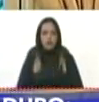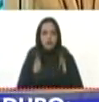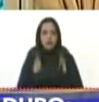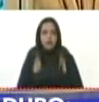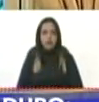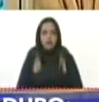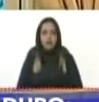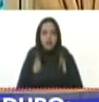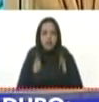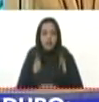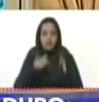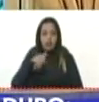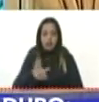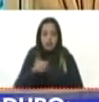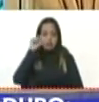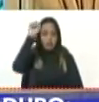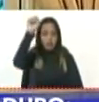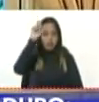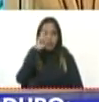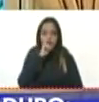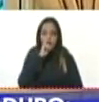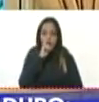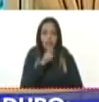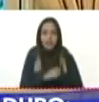Cuando aquí Superbigote